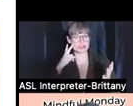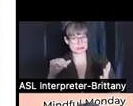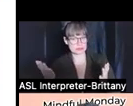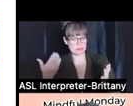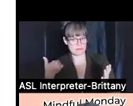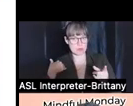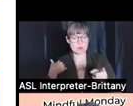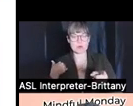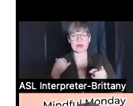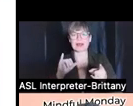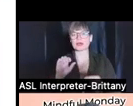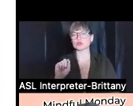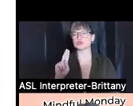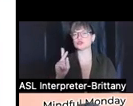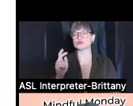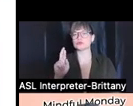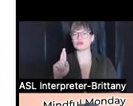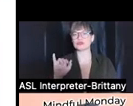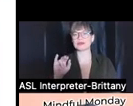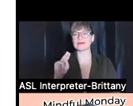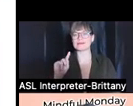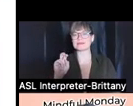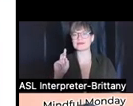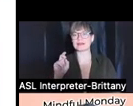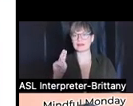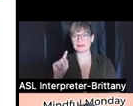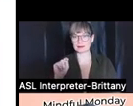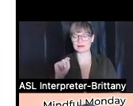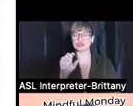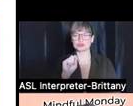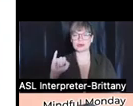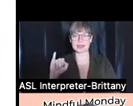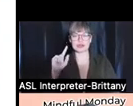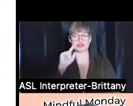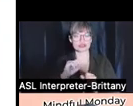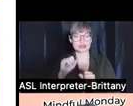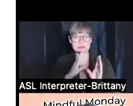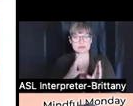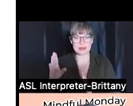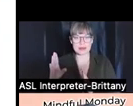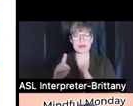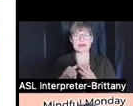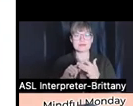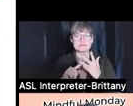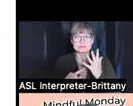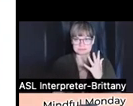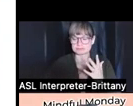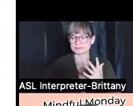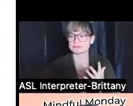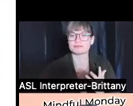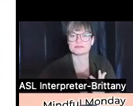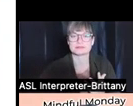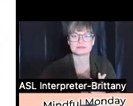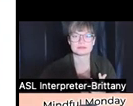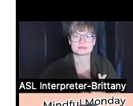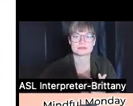visto anteriormente. Este es el plan estratégico del superintendente. Excelencia